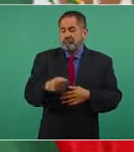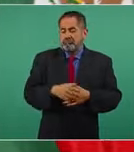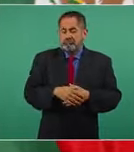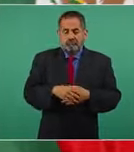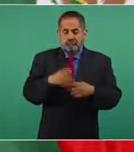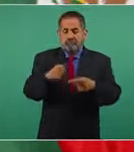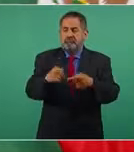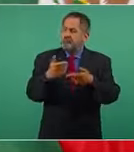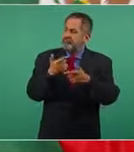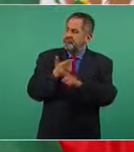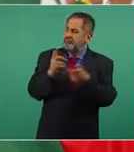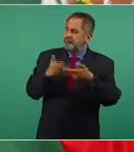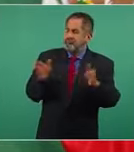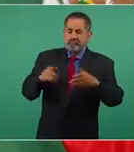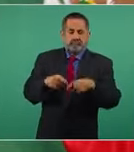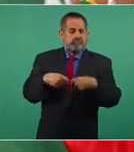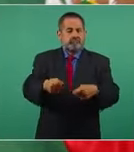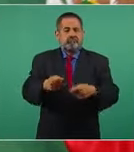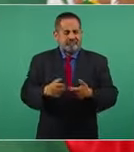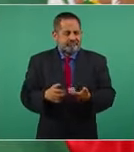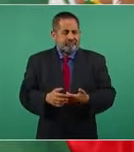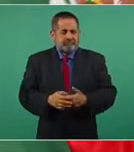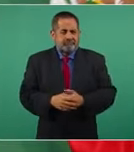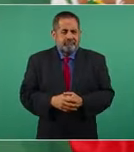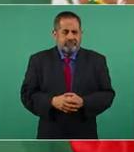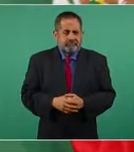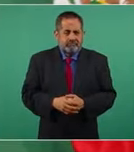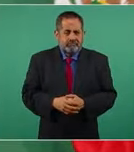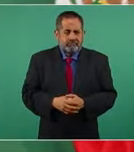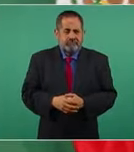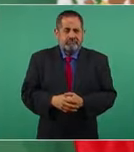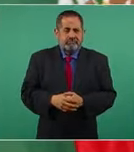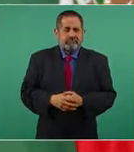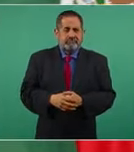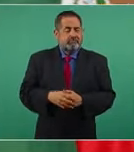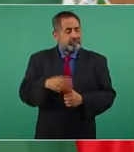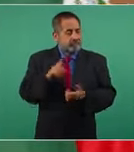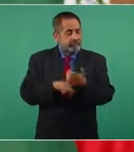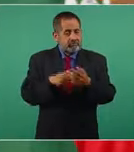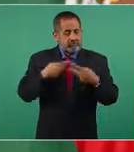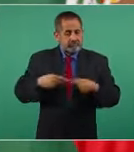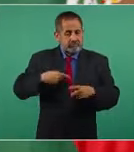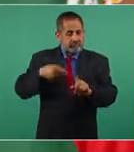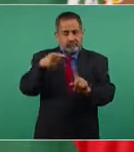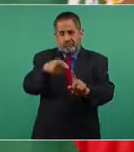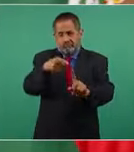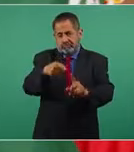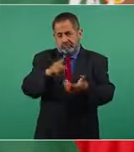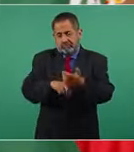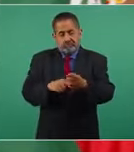para que quede en libertad. Y es una persona